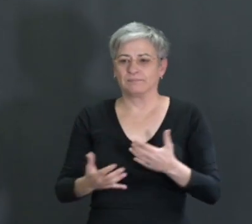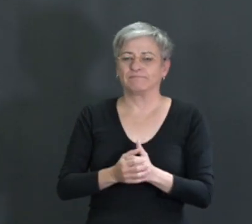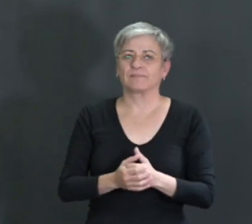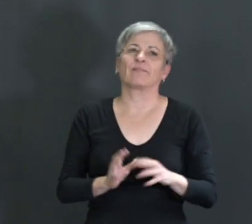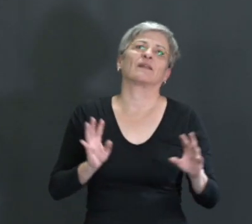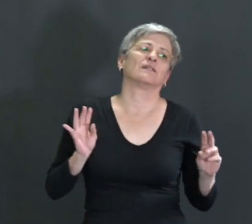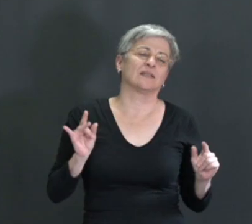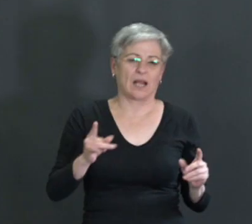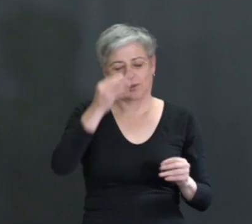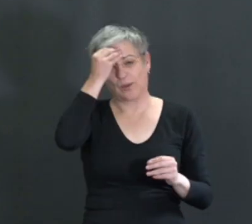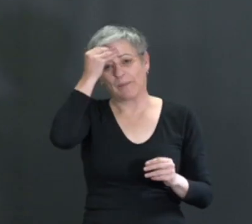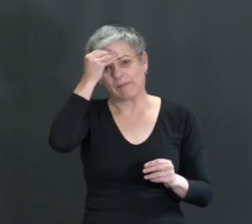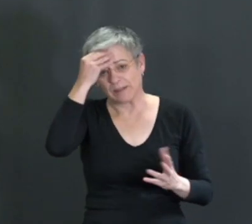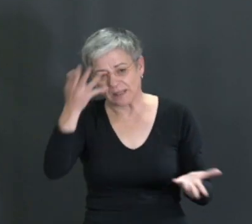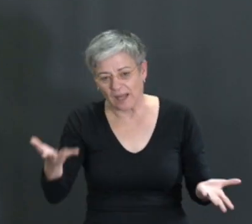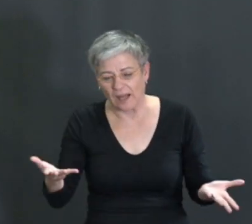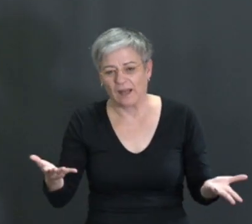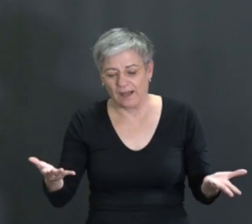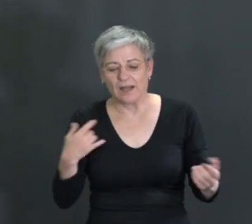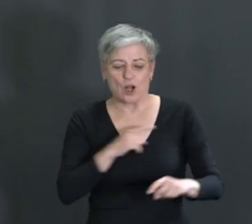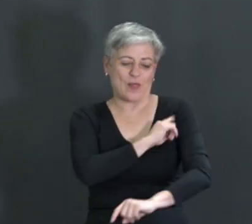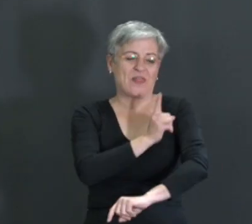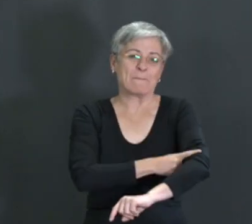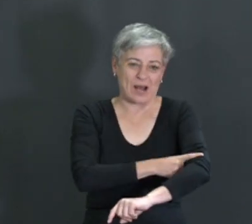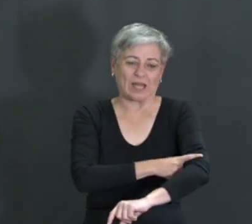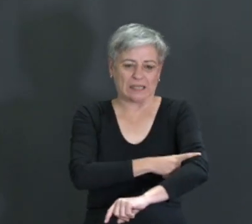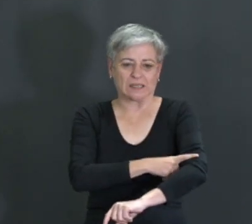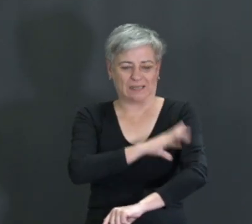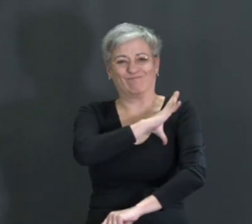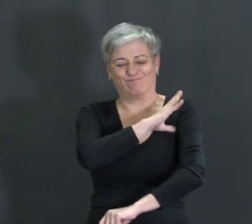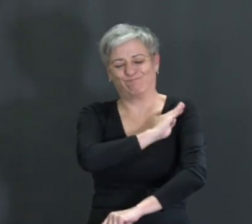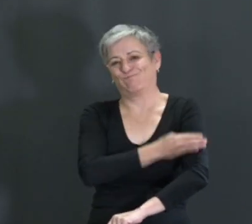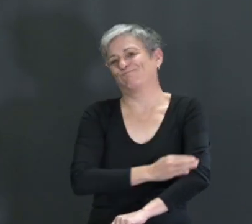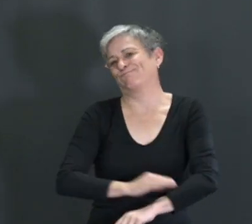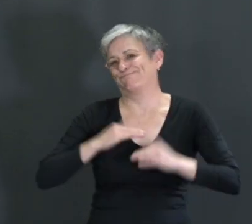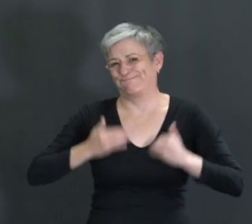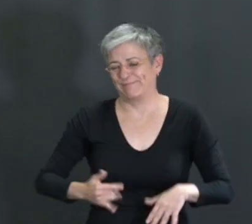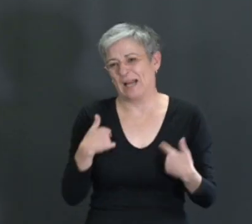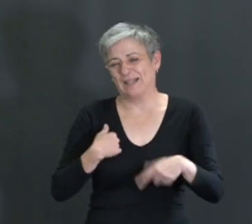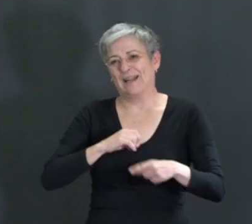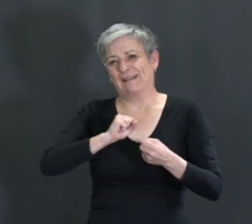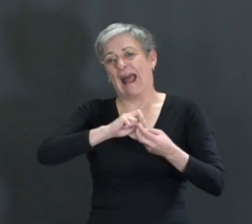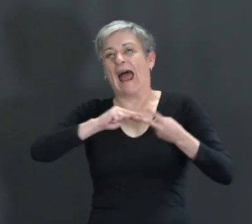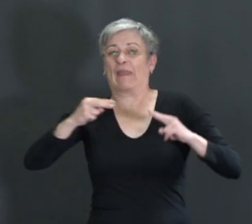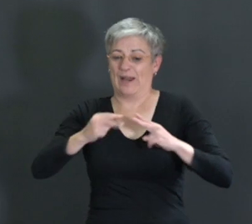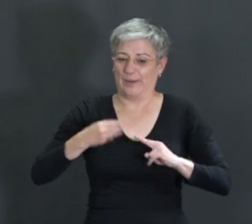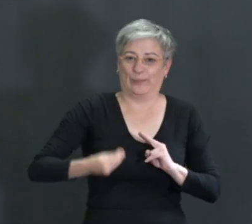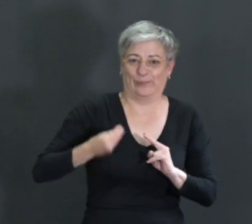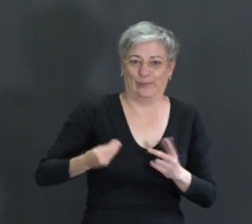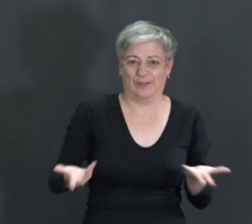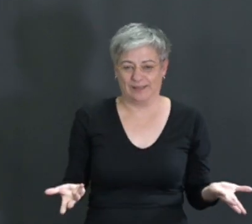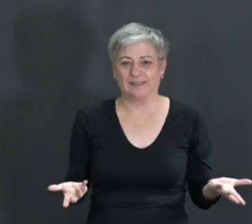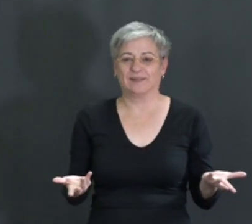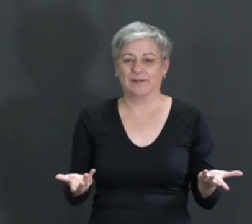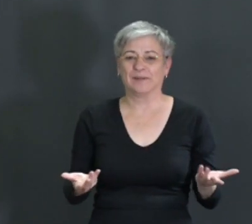Bueno, lo que hay que pensar es que el deportista es un cuerpo con un ADN muy superior a la media, y entonces pues lo que dices